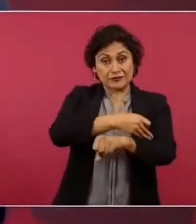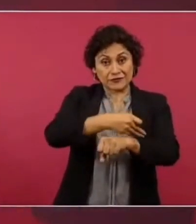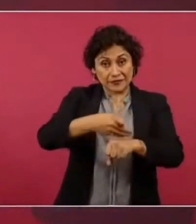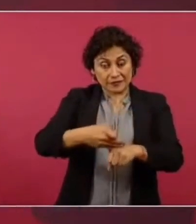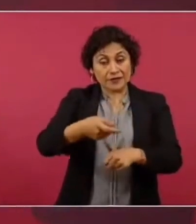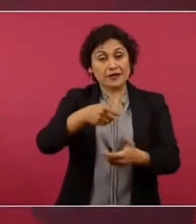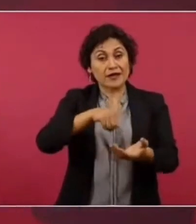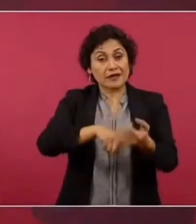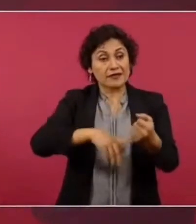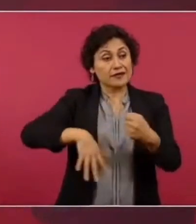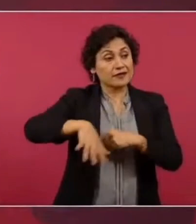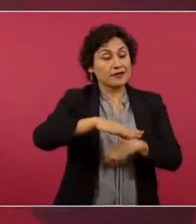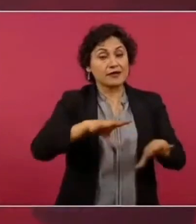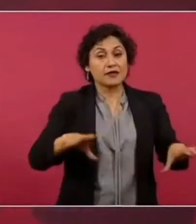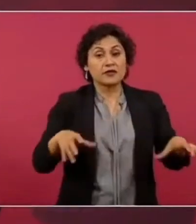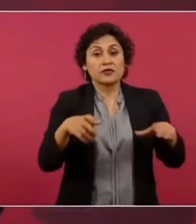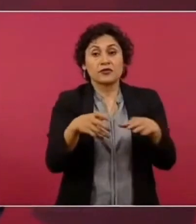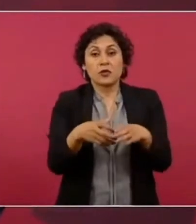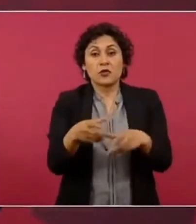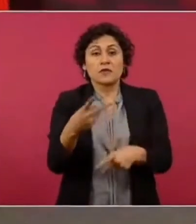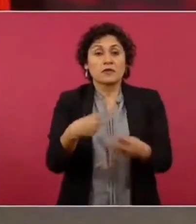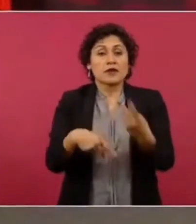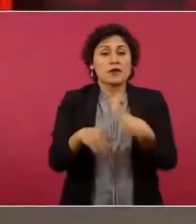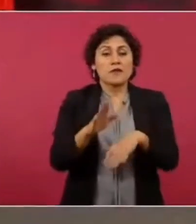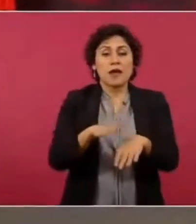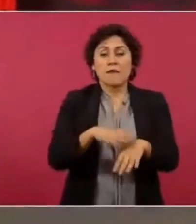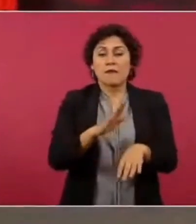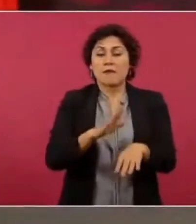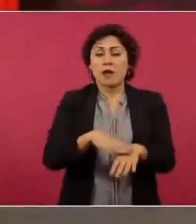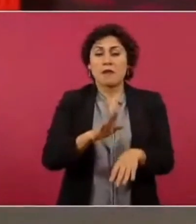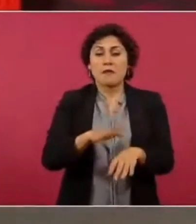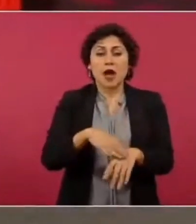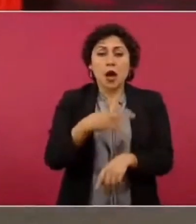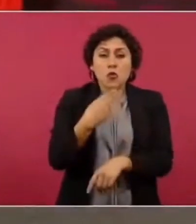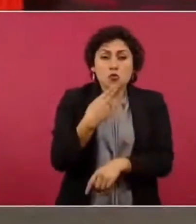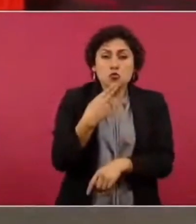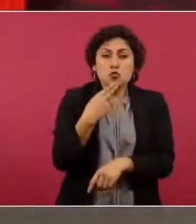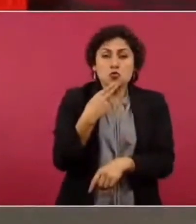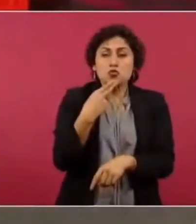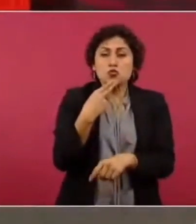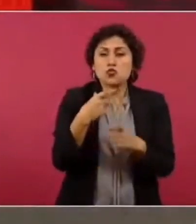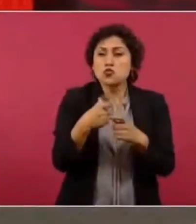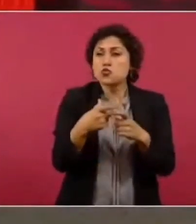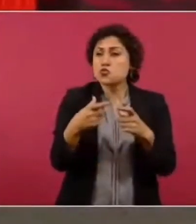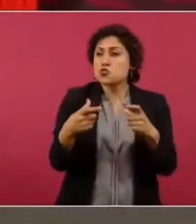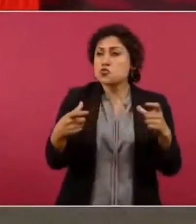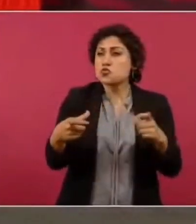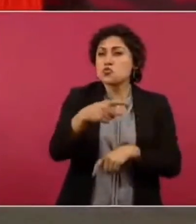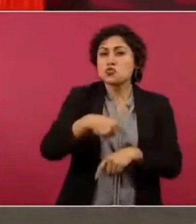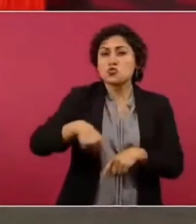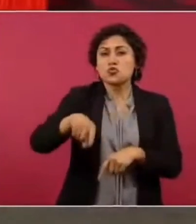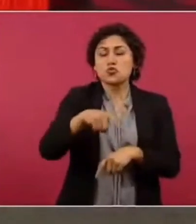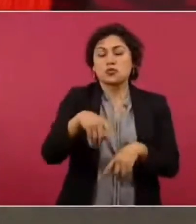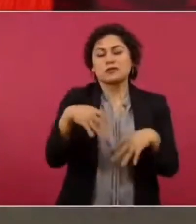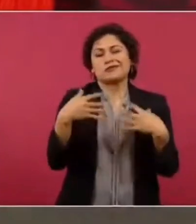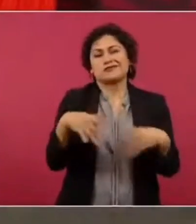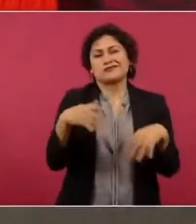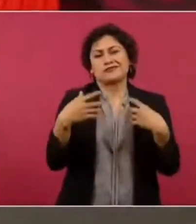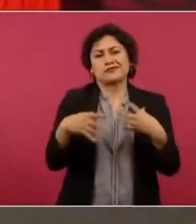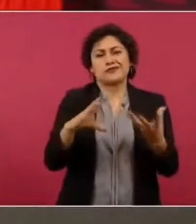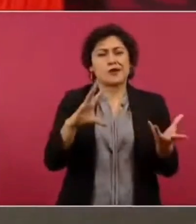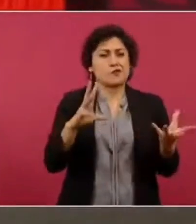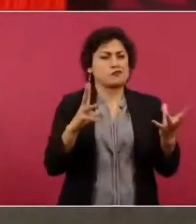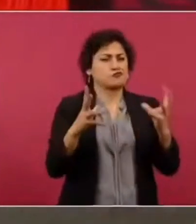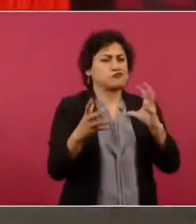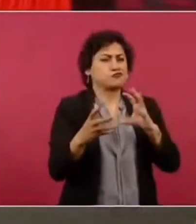se complica mucho el poder garantizar la paz, la tranquilidad, el que ya